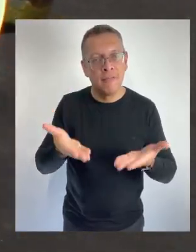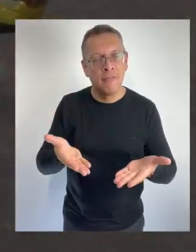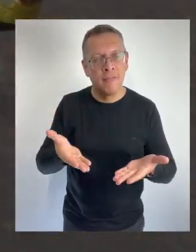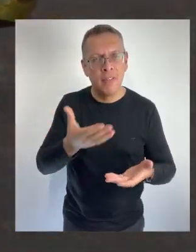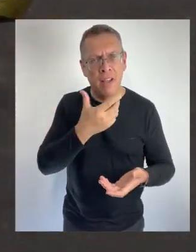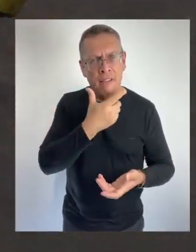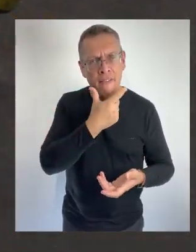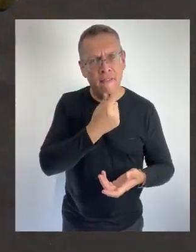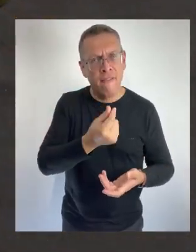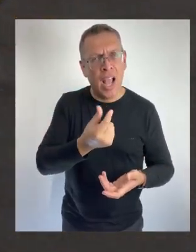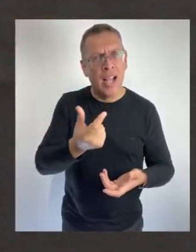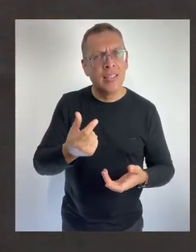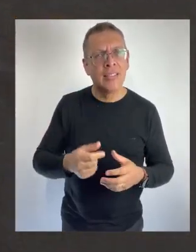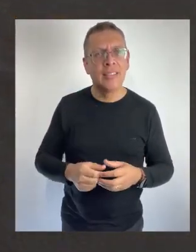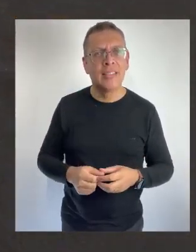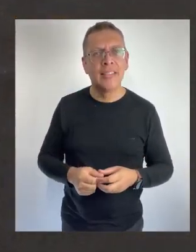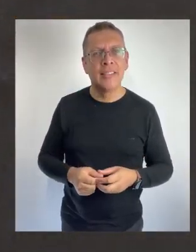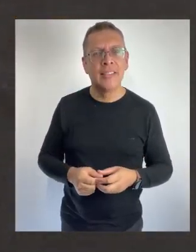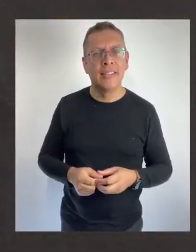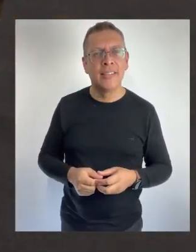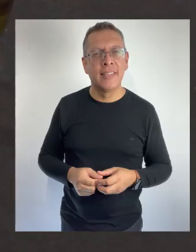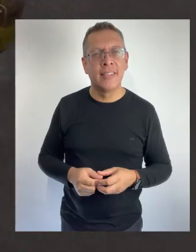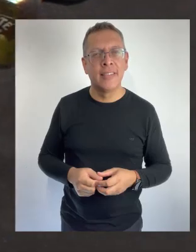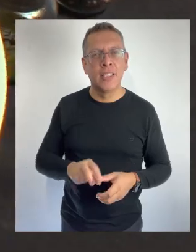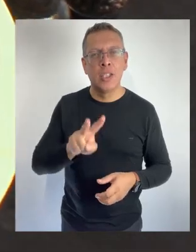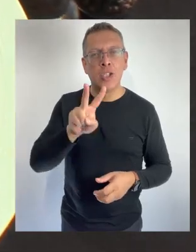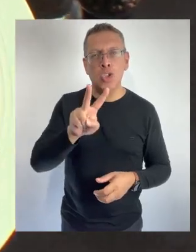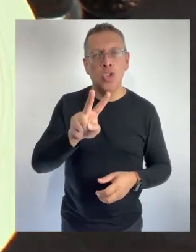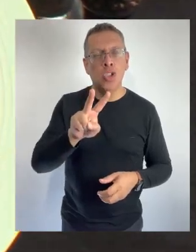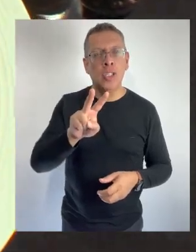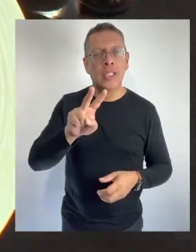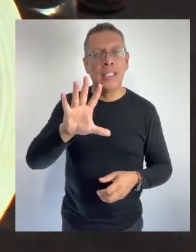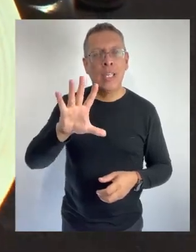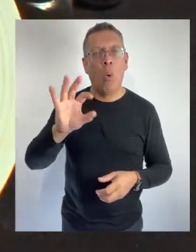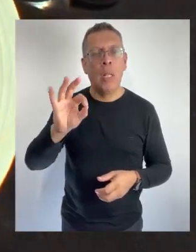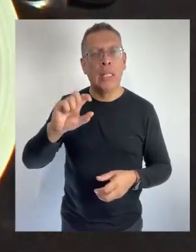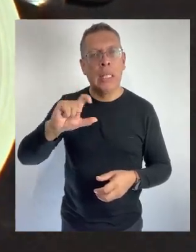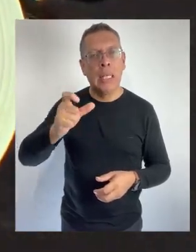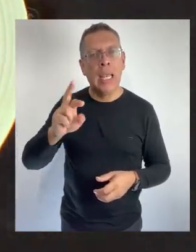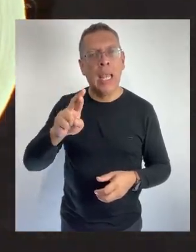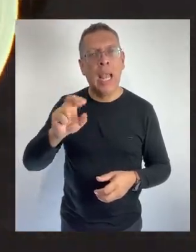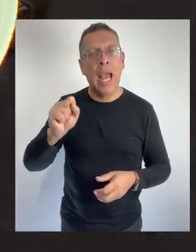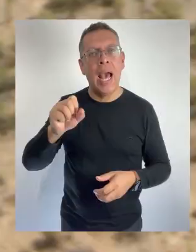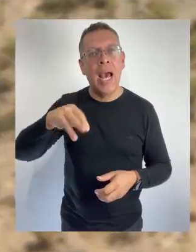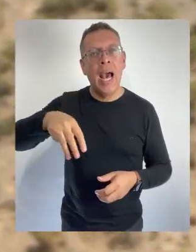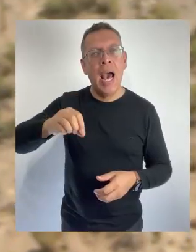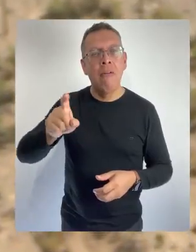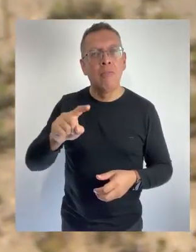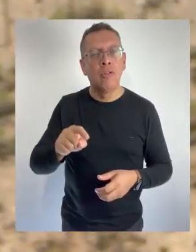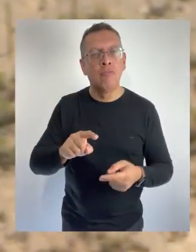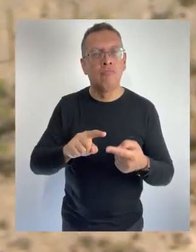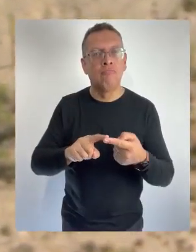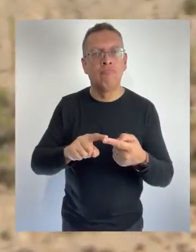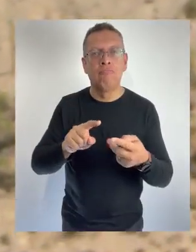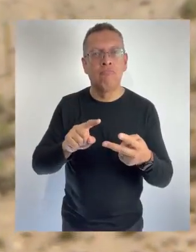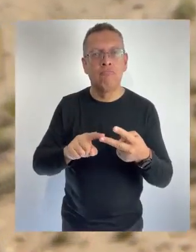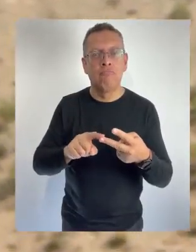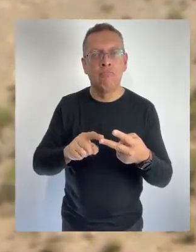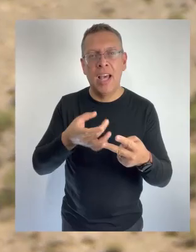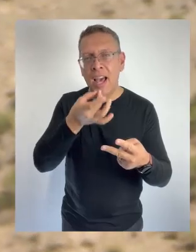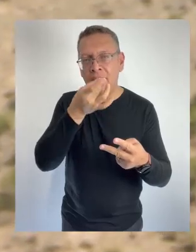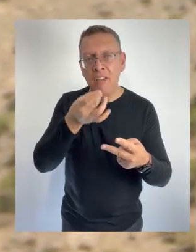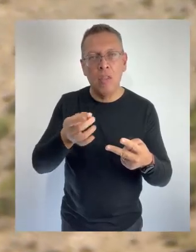que el pato aproximadamente 250 gramos, 4.000 pesos, más 500 pesos en verdura. De verdura